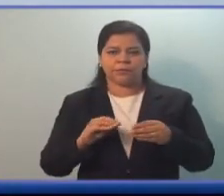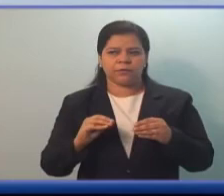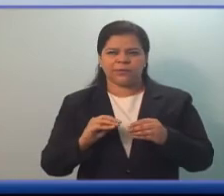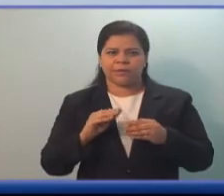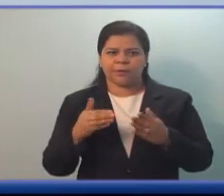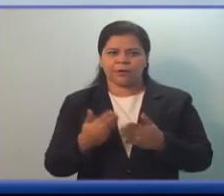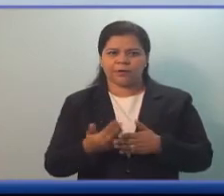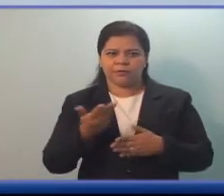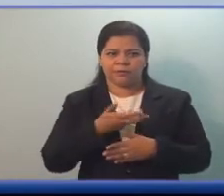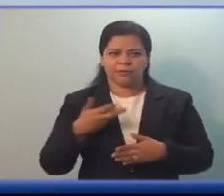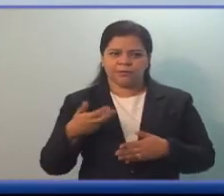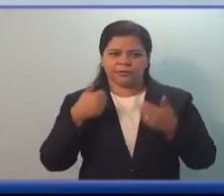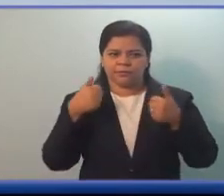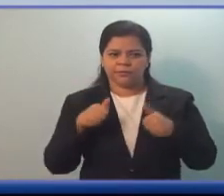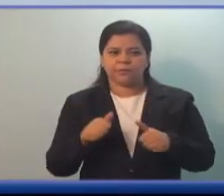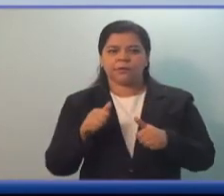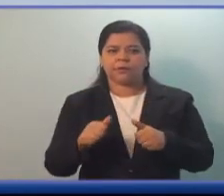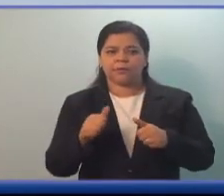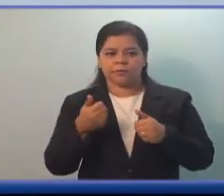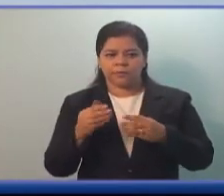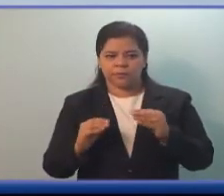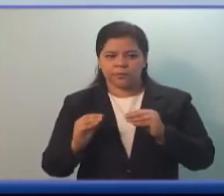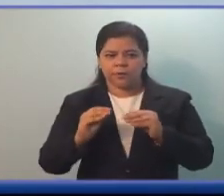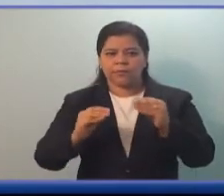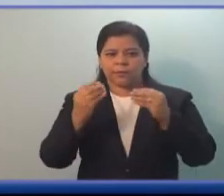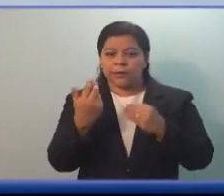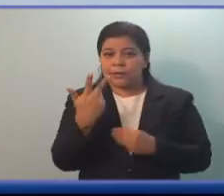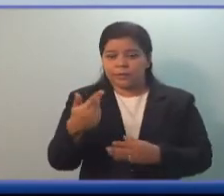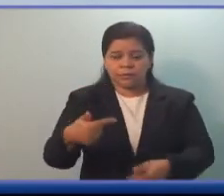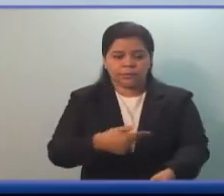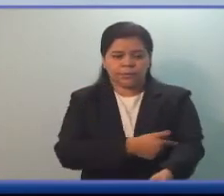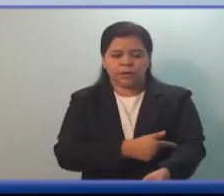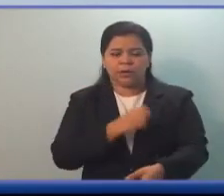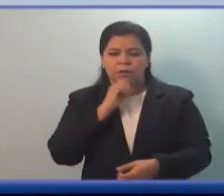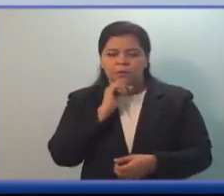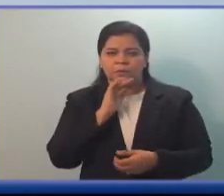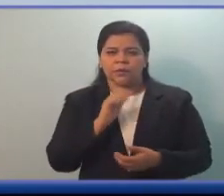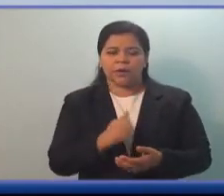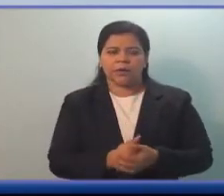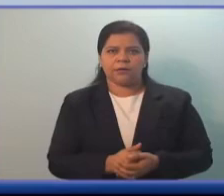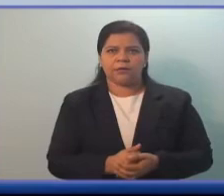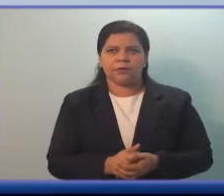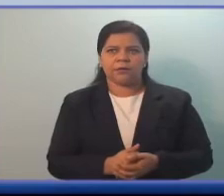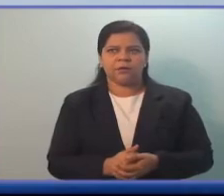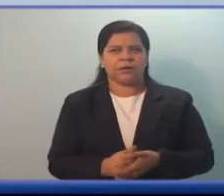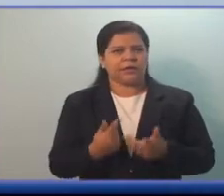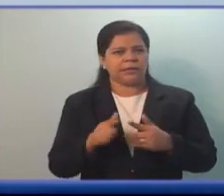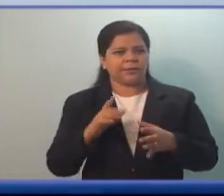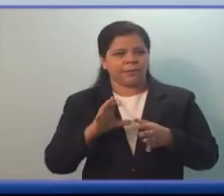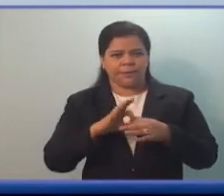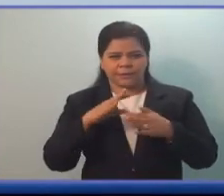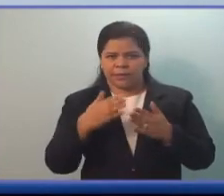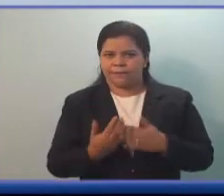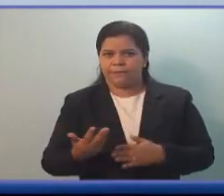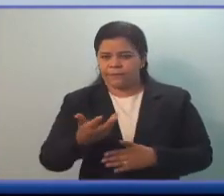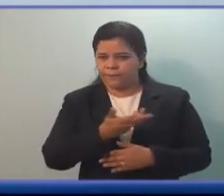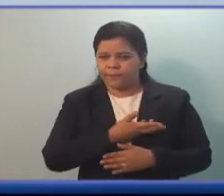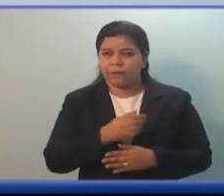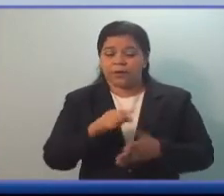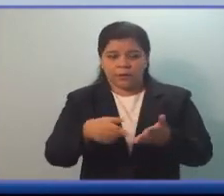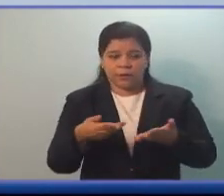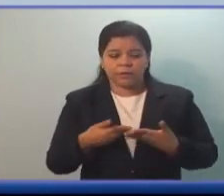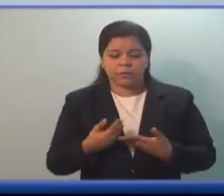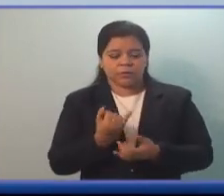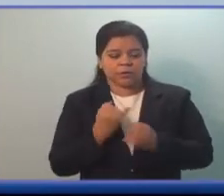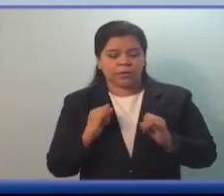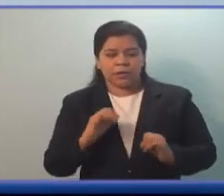le podemos exigir al Estado que construya 3 hospitales si no tiene recursos, que es distinto con los derechos individuales. El